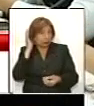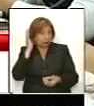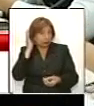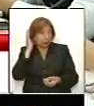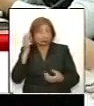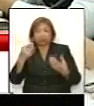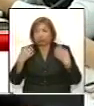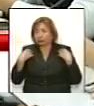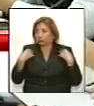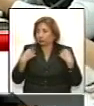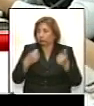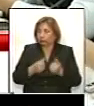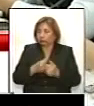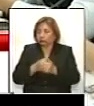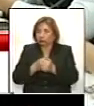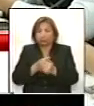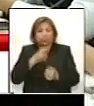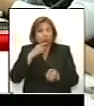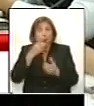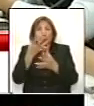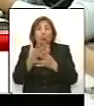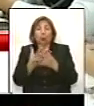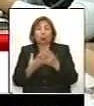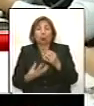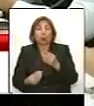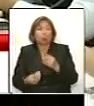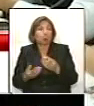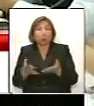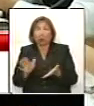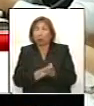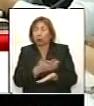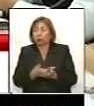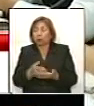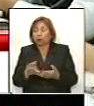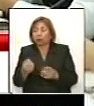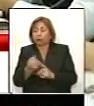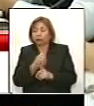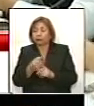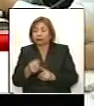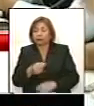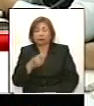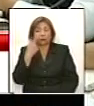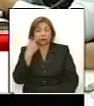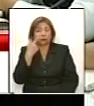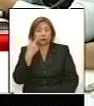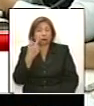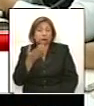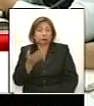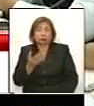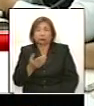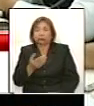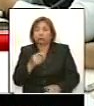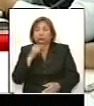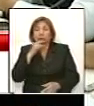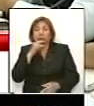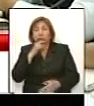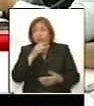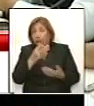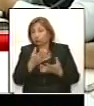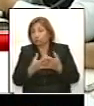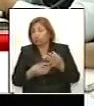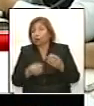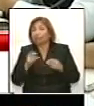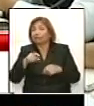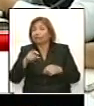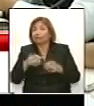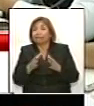despacho sigue casos de mujeres desaparecidas en contextos de violencia de género. Y en el caso de las mujeres desaparecidas se requiere